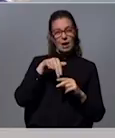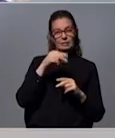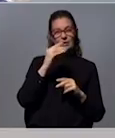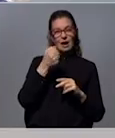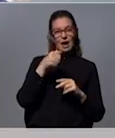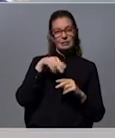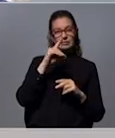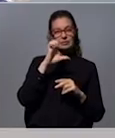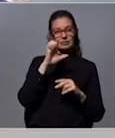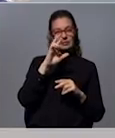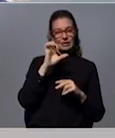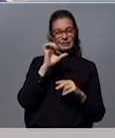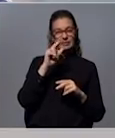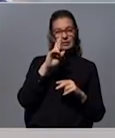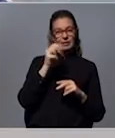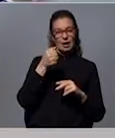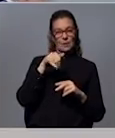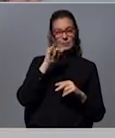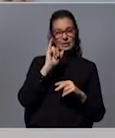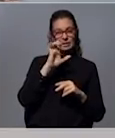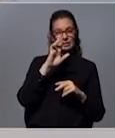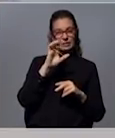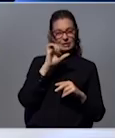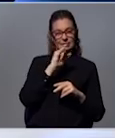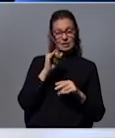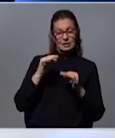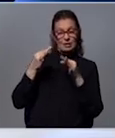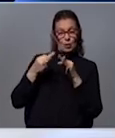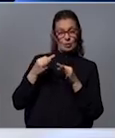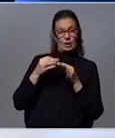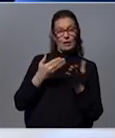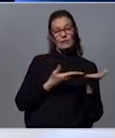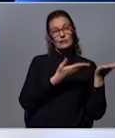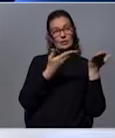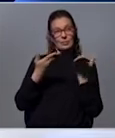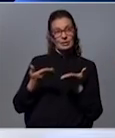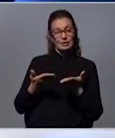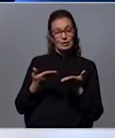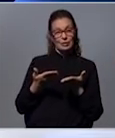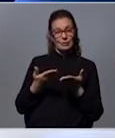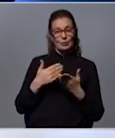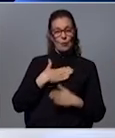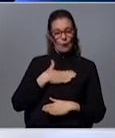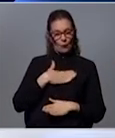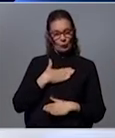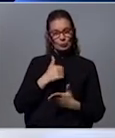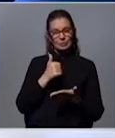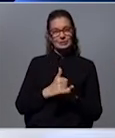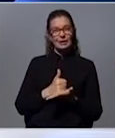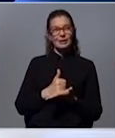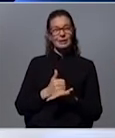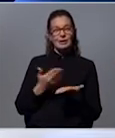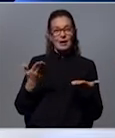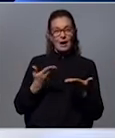justamente esa mirada y esa propuesta con cuatro puntos en materia de seguridad por andrés bienvenidos desde ciudad de algún gusto mucho tarea más en